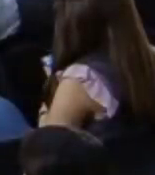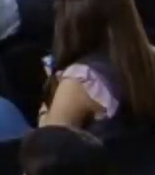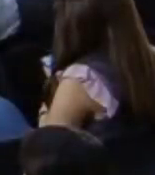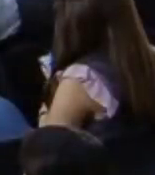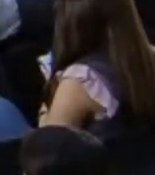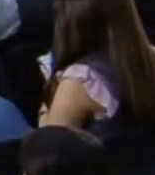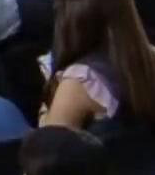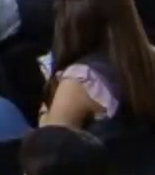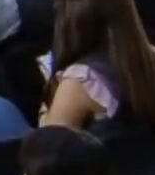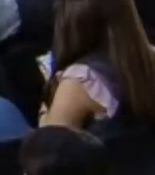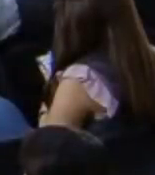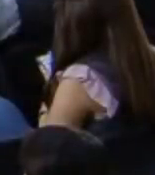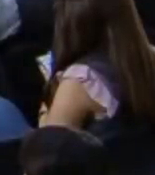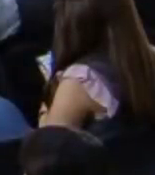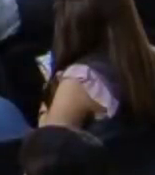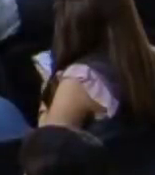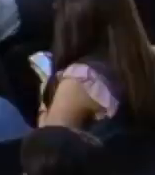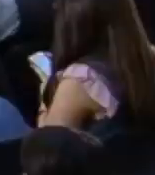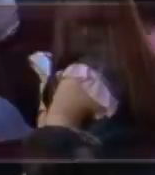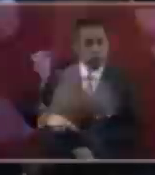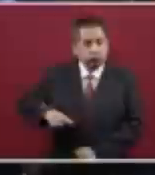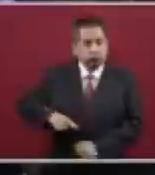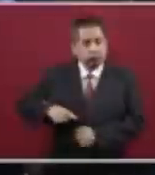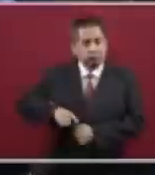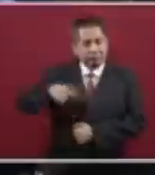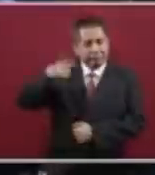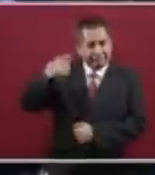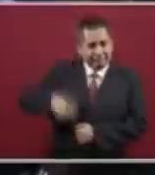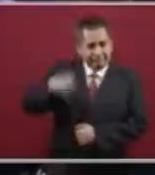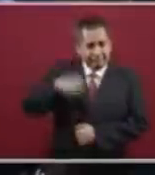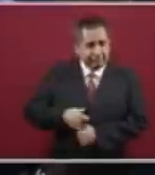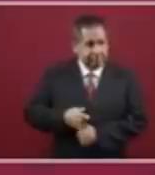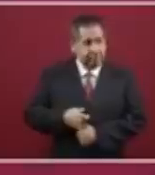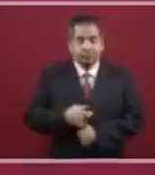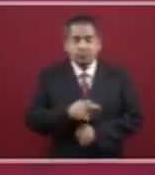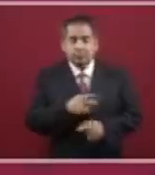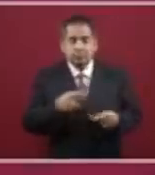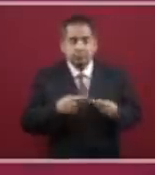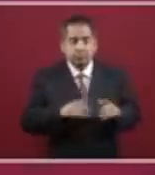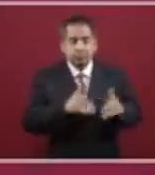gobierno rico con pueblo pobre. Le costaba muchísimo